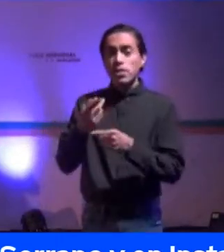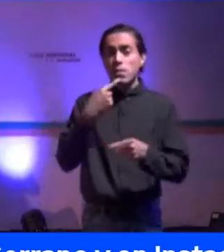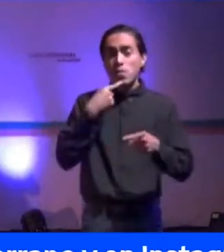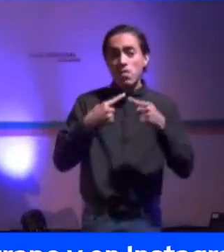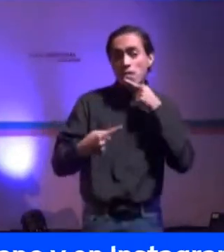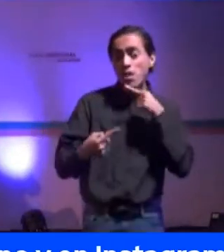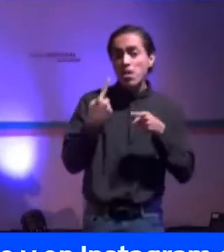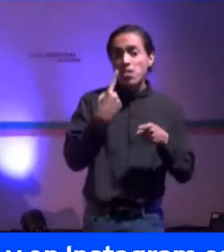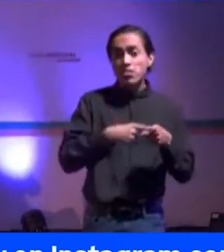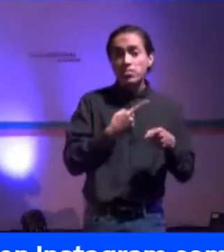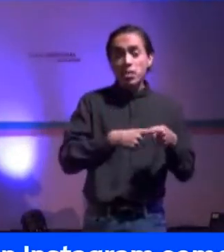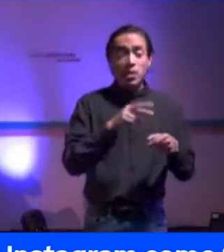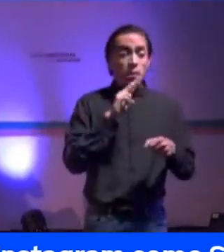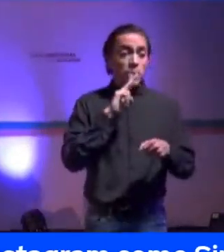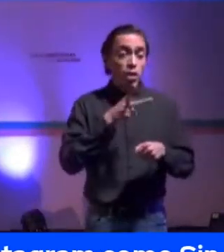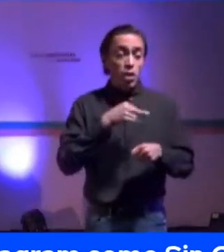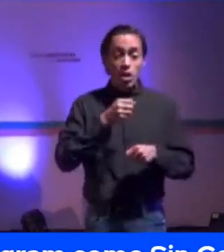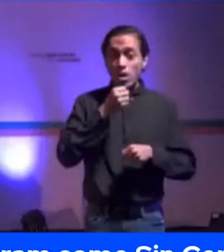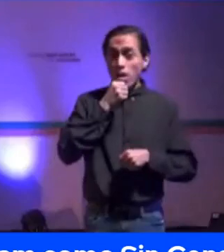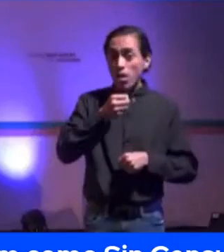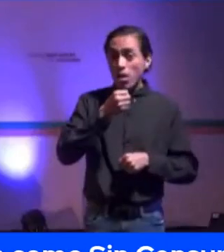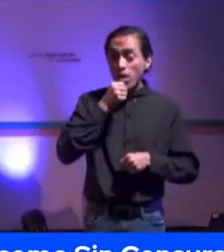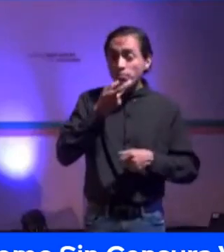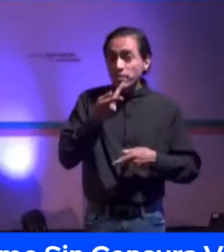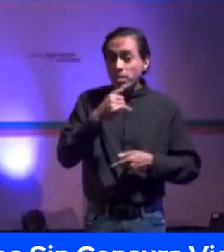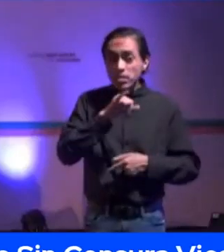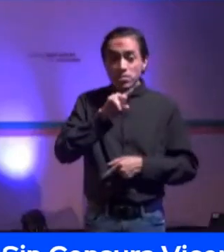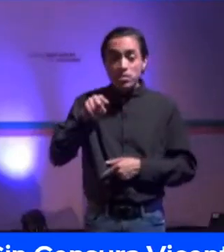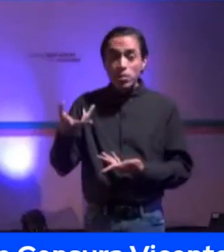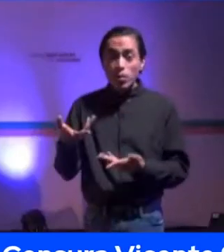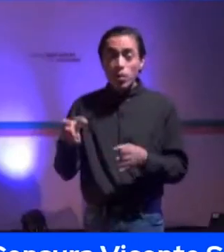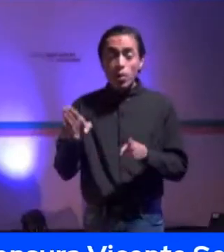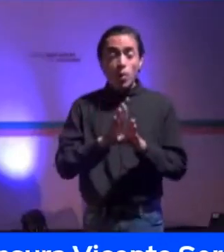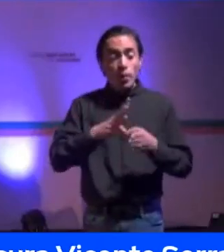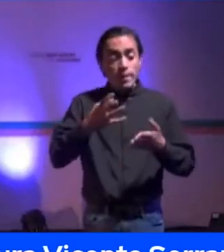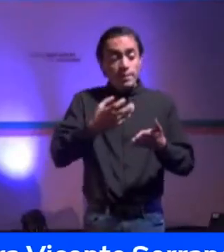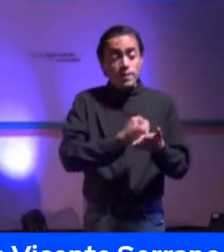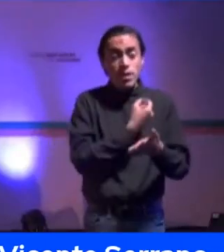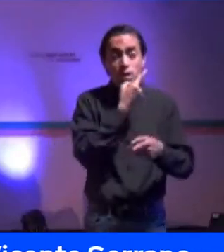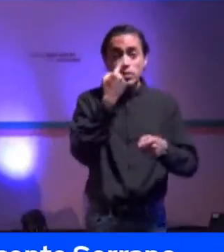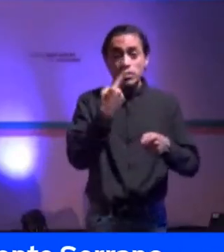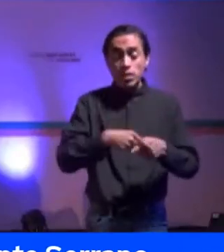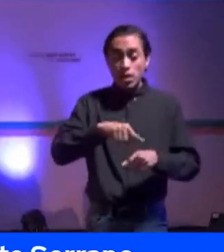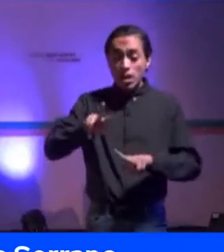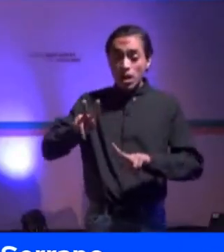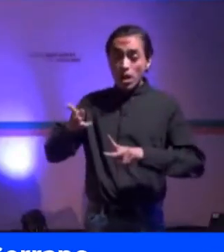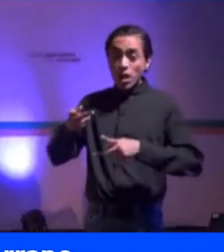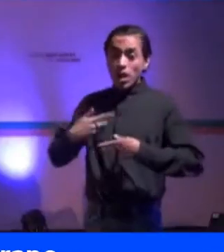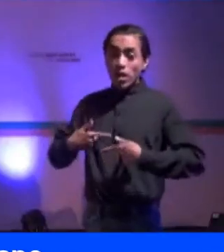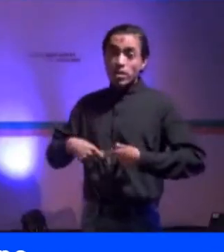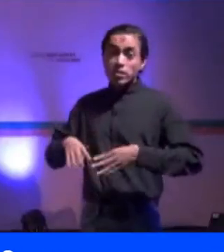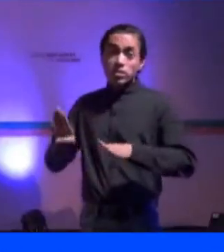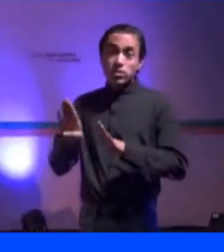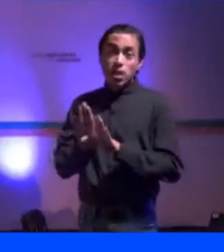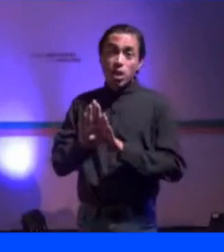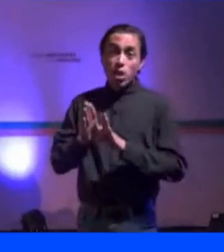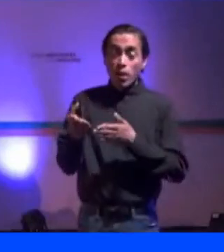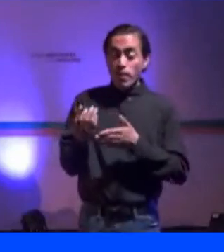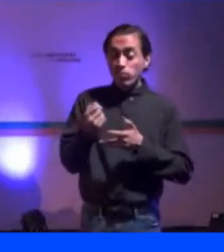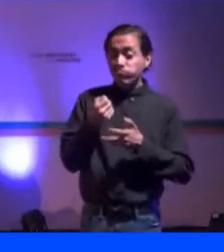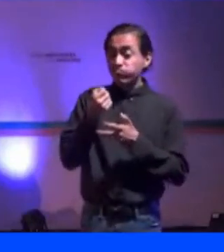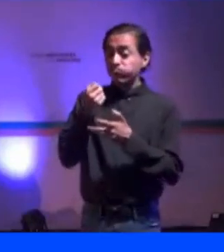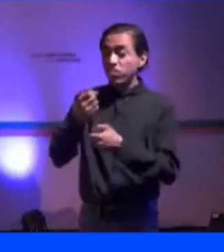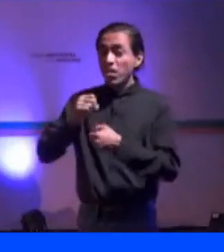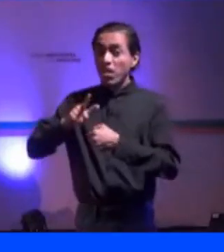periodista y quién no, lo quieren ganar los que se han prostituido, ¿no? Por cierto, hago un